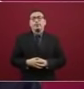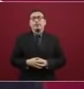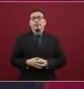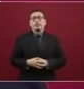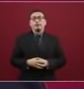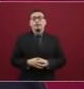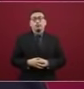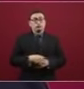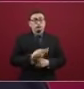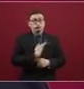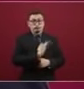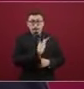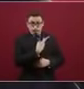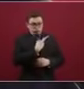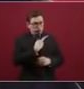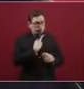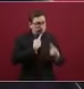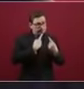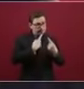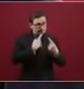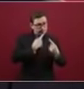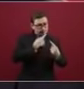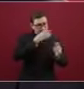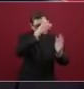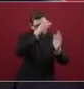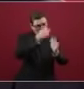llegamos a este acuerdo,